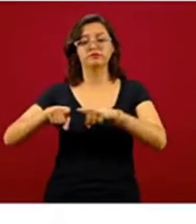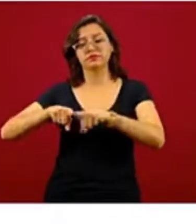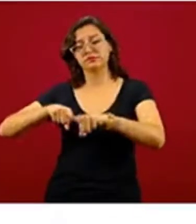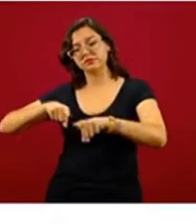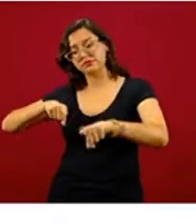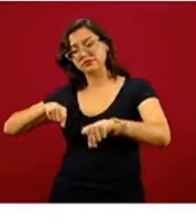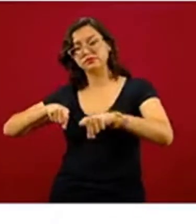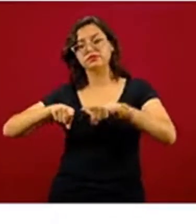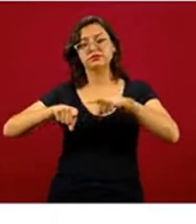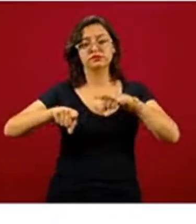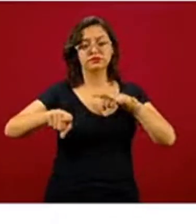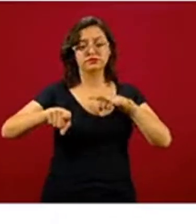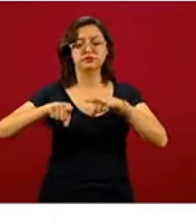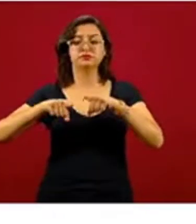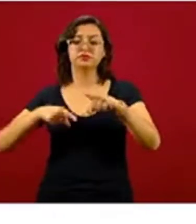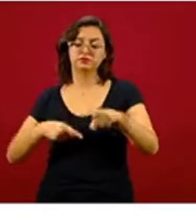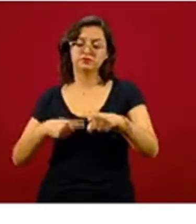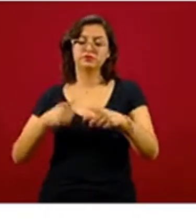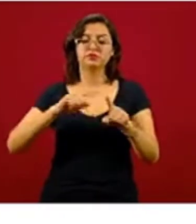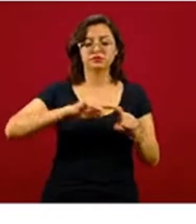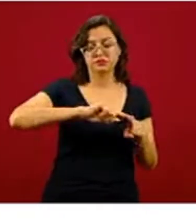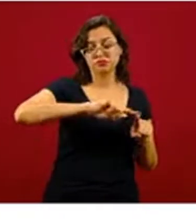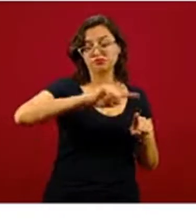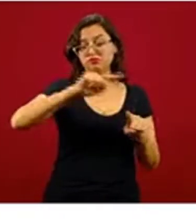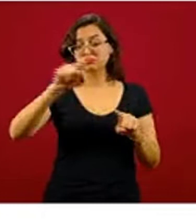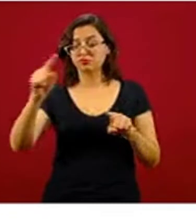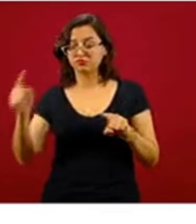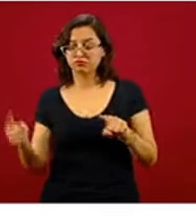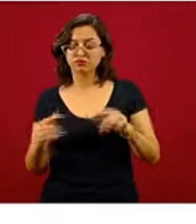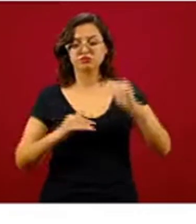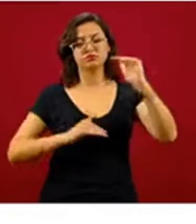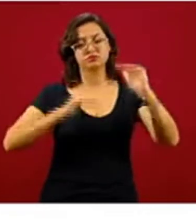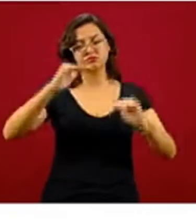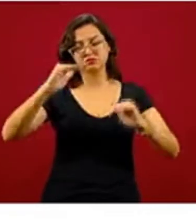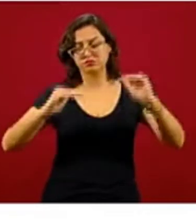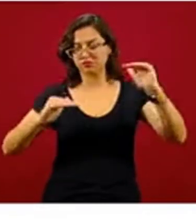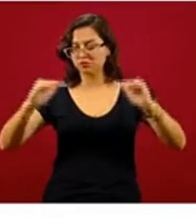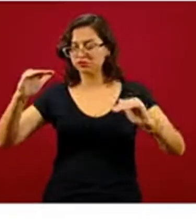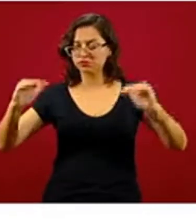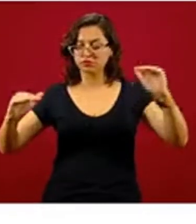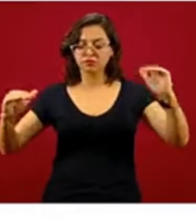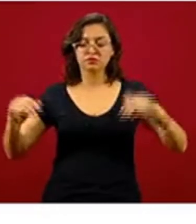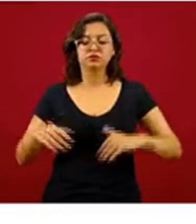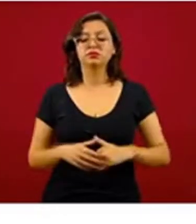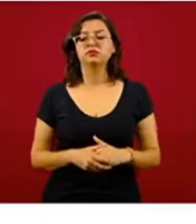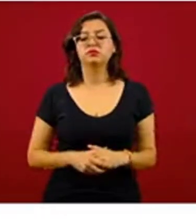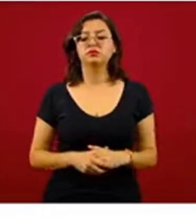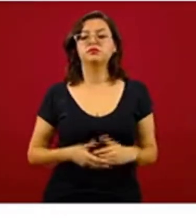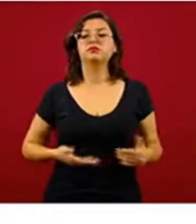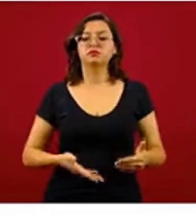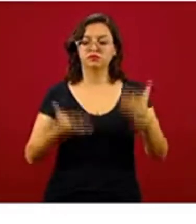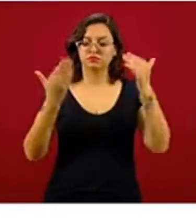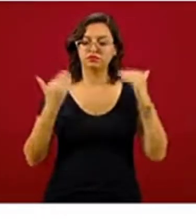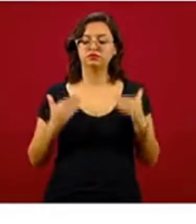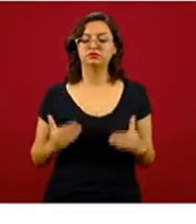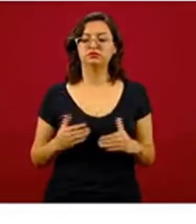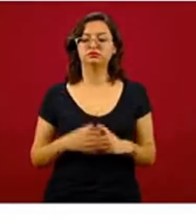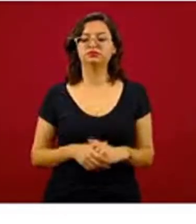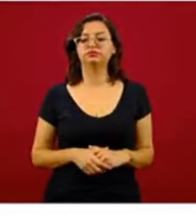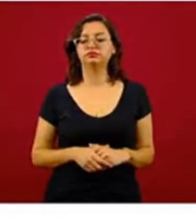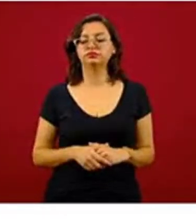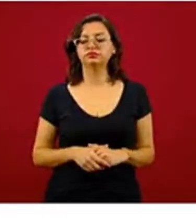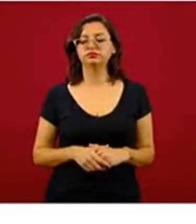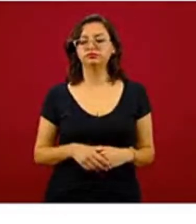curva se mantiene viva, ¿no? La curva epidémica. En la siguiente diapositiva veremos ahora sí los casos